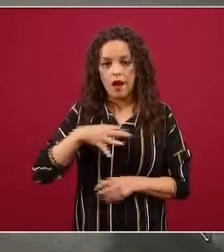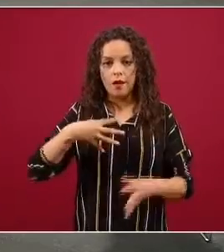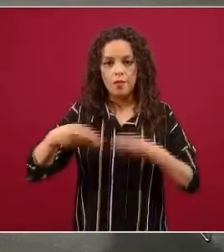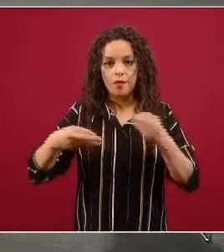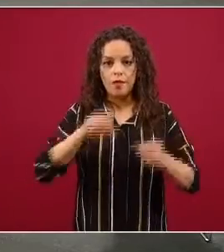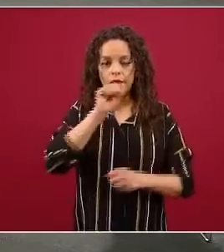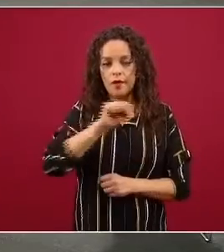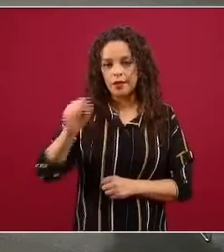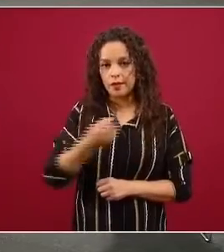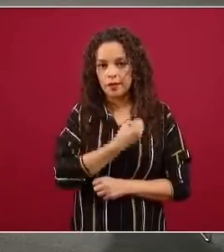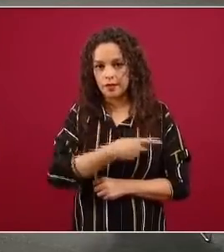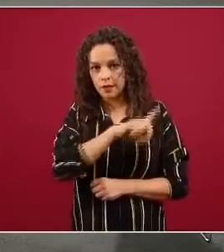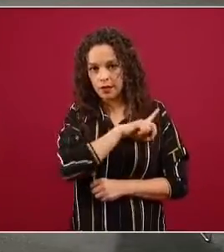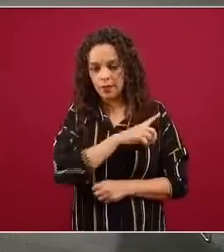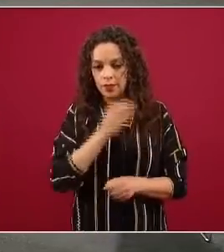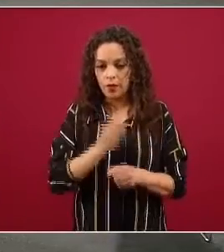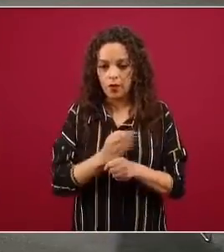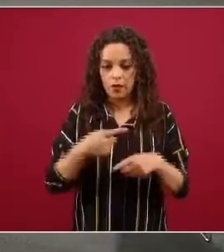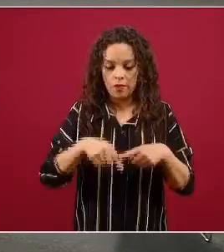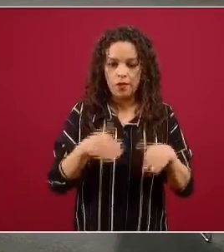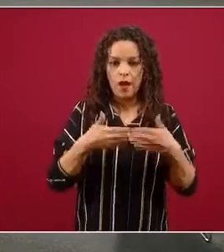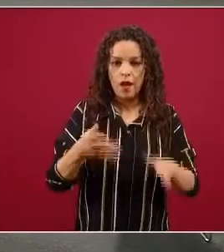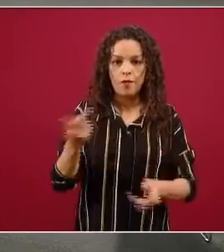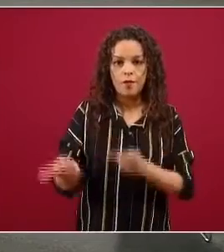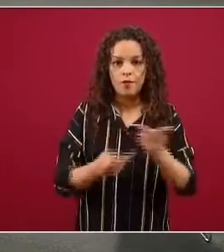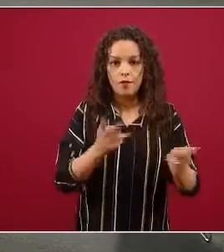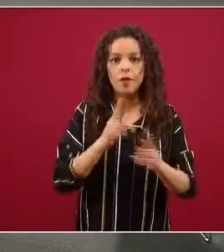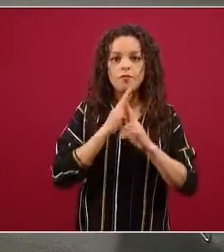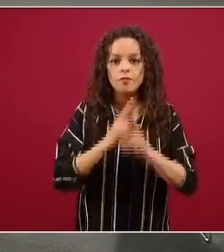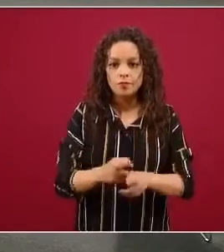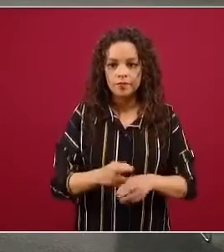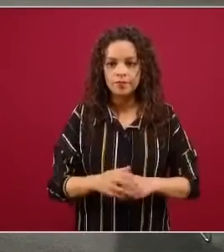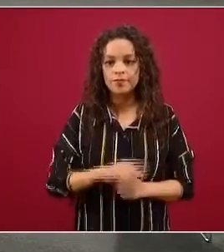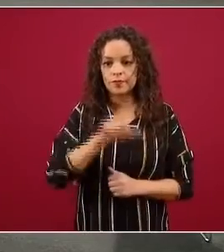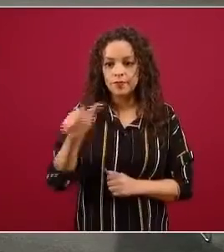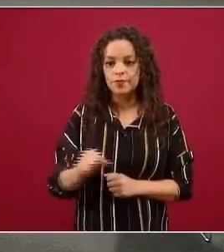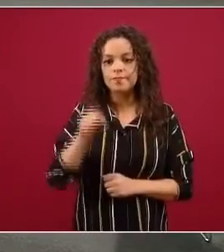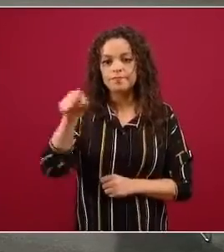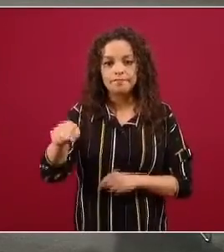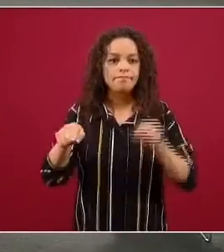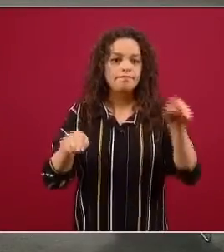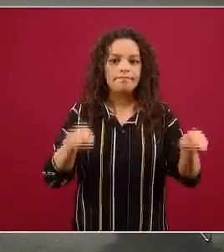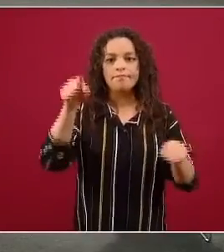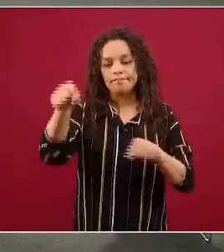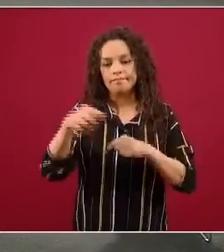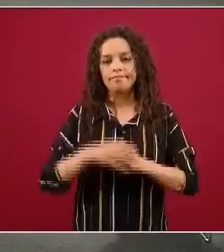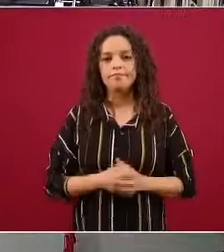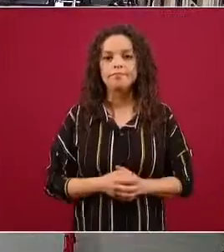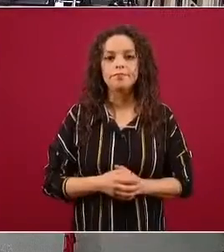Vamos a abrir a preguntas. Usted, por favor, y nos vamos aquí. Gracias. También usted.